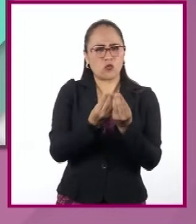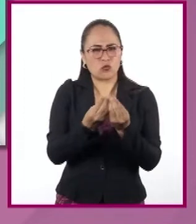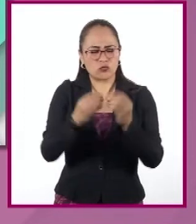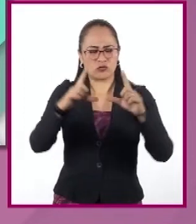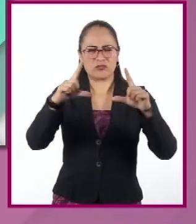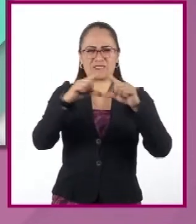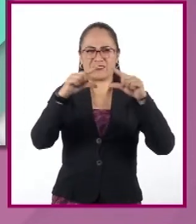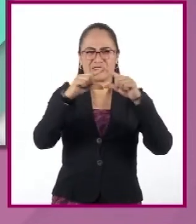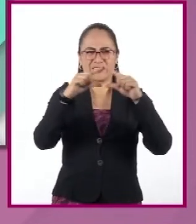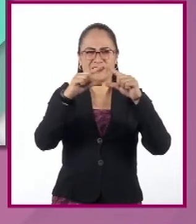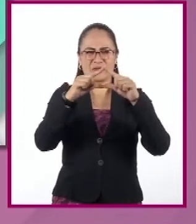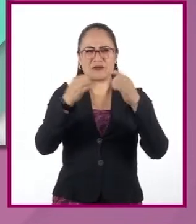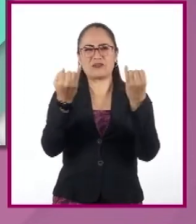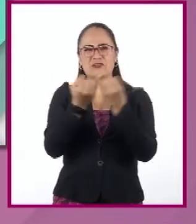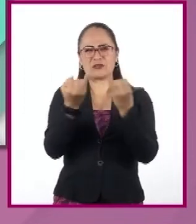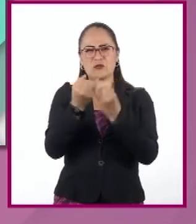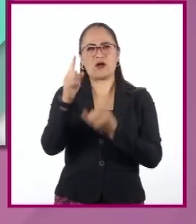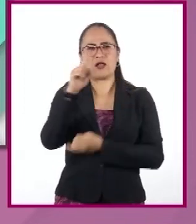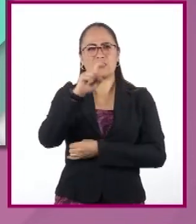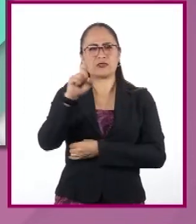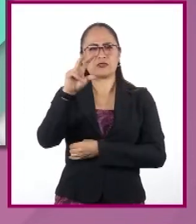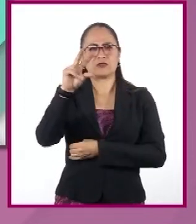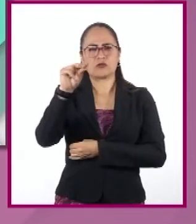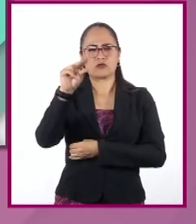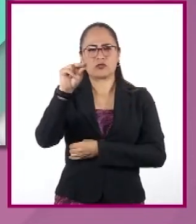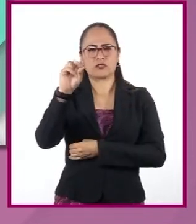triángulo es igual a 180 grados.